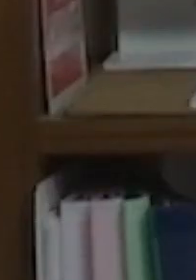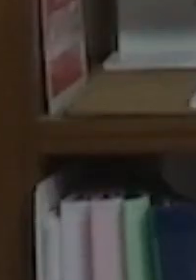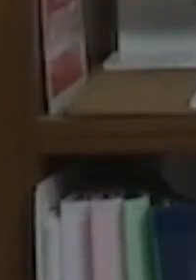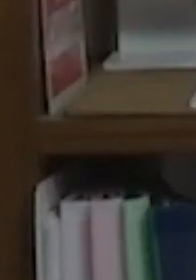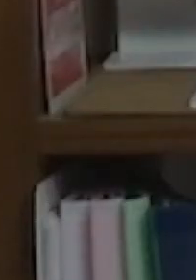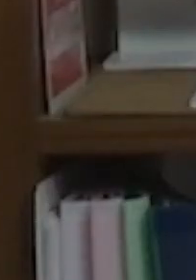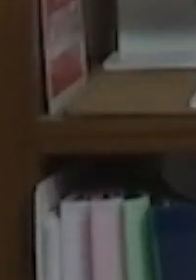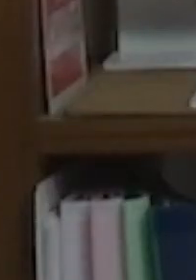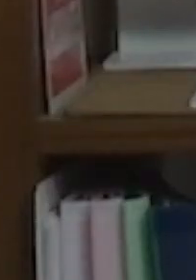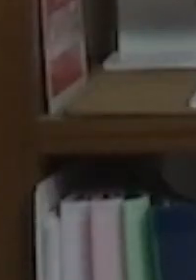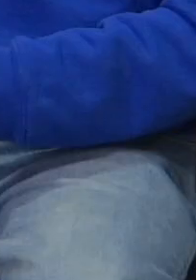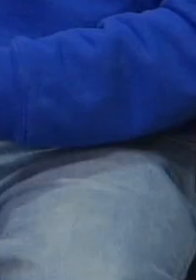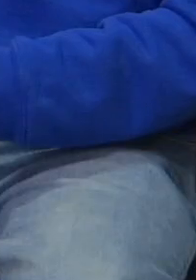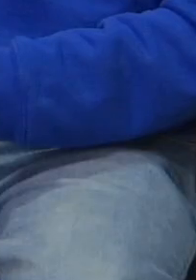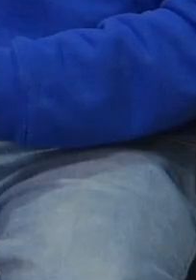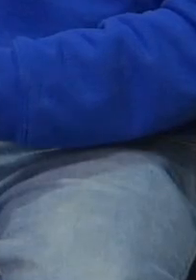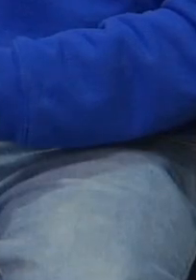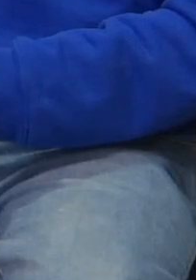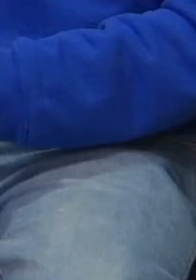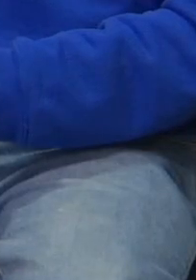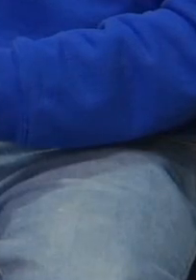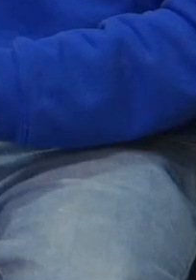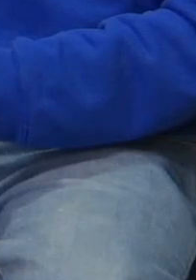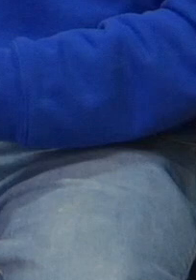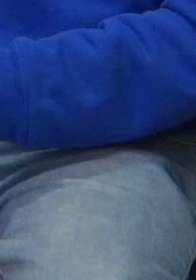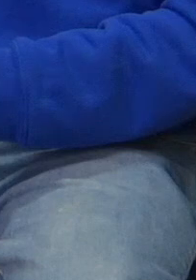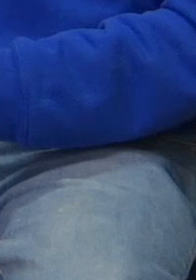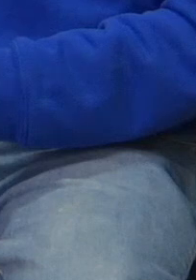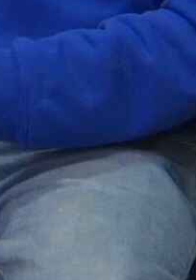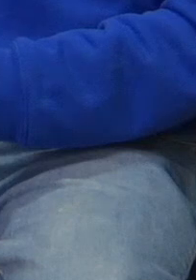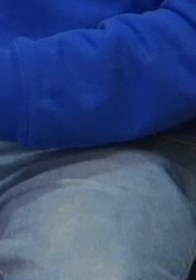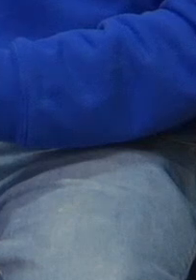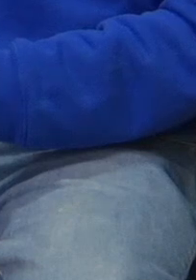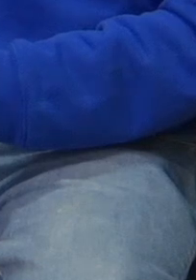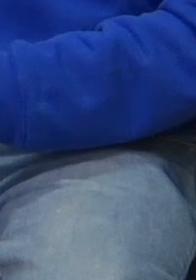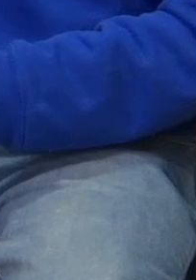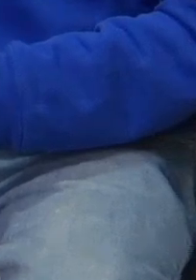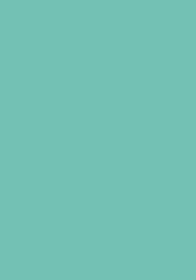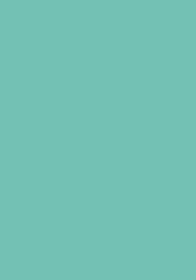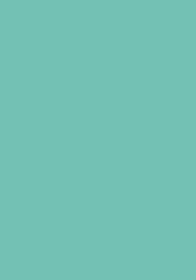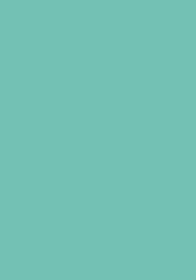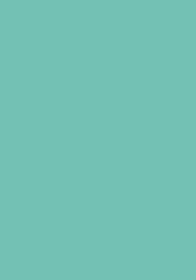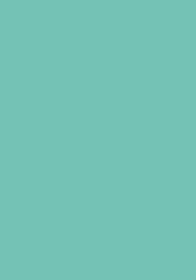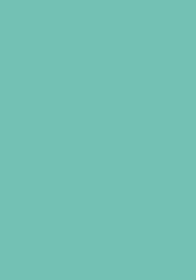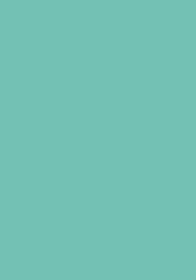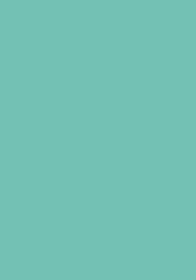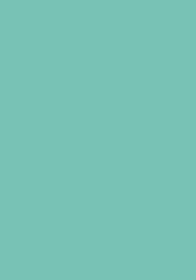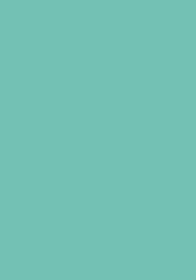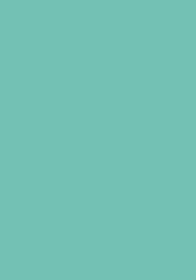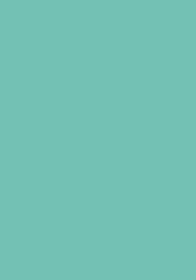tengo 8 años tú a qué te dedicas